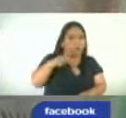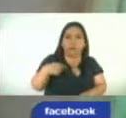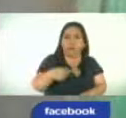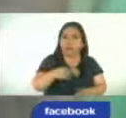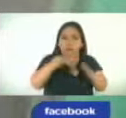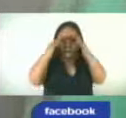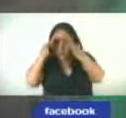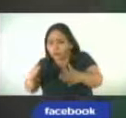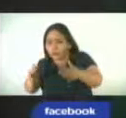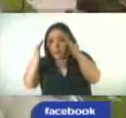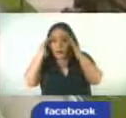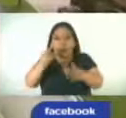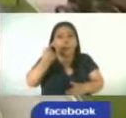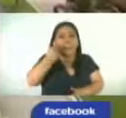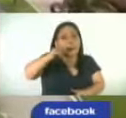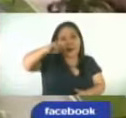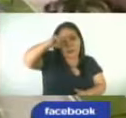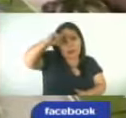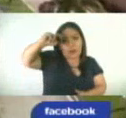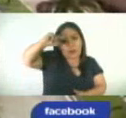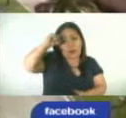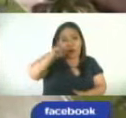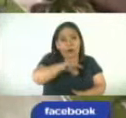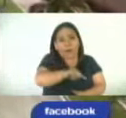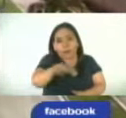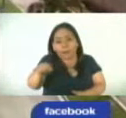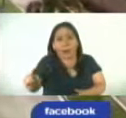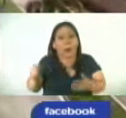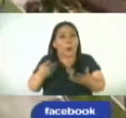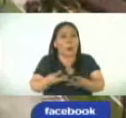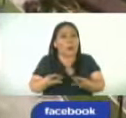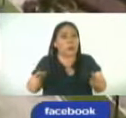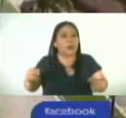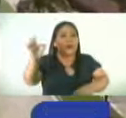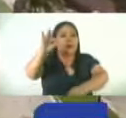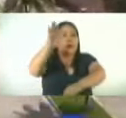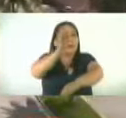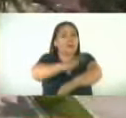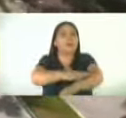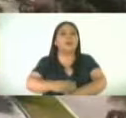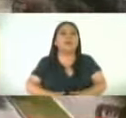siguen ejecutando labores preventivas para poder erradicar el zancudo transmisor.